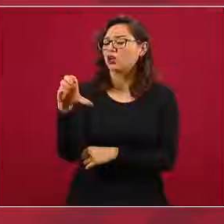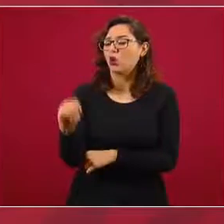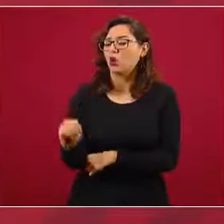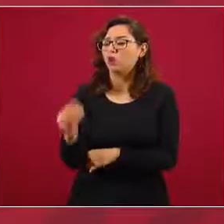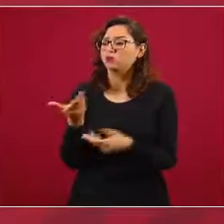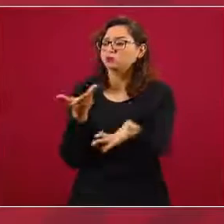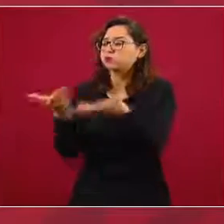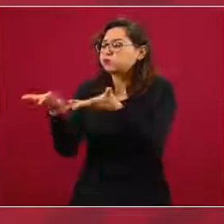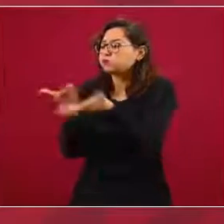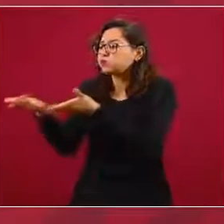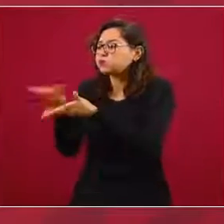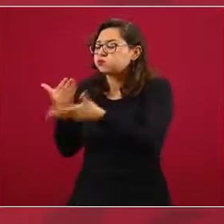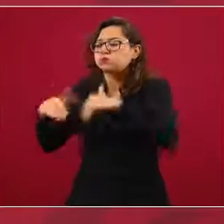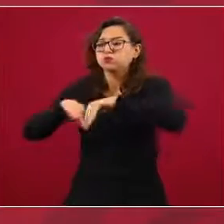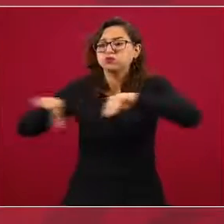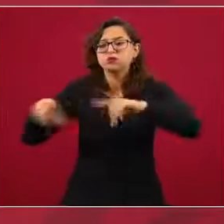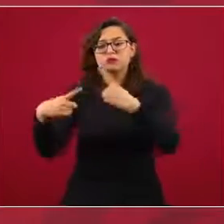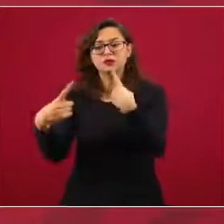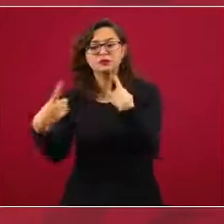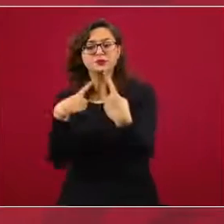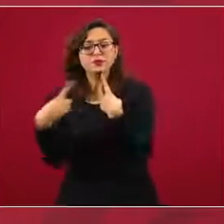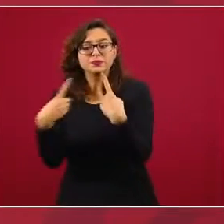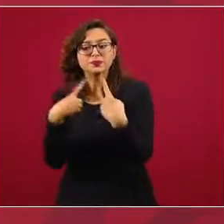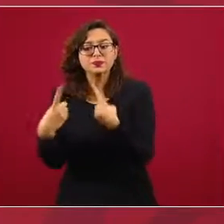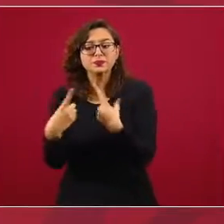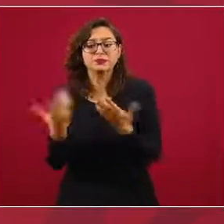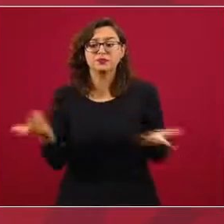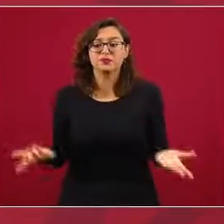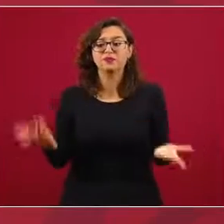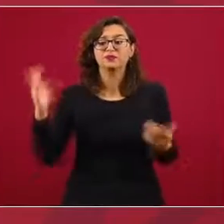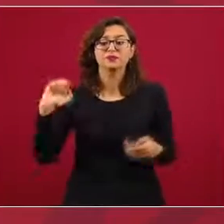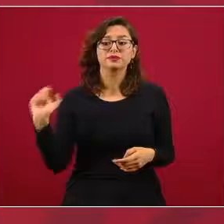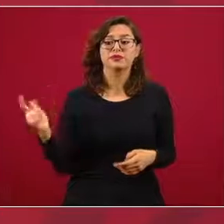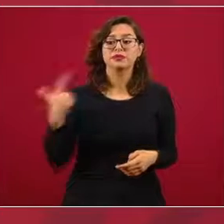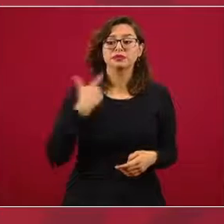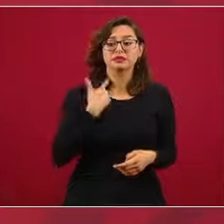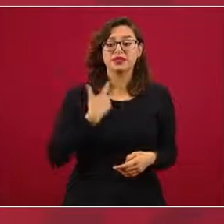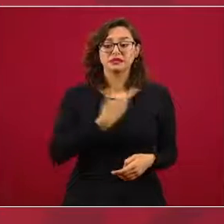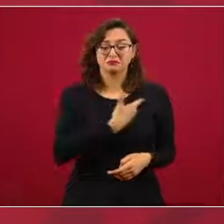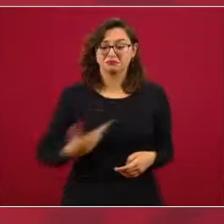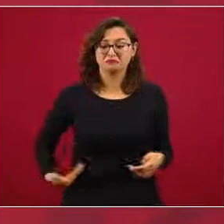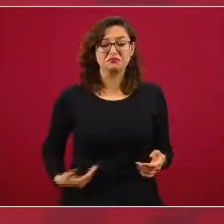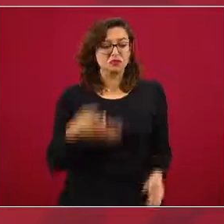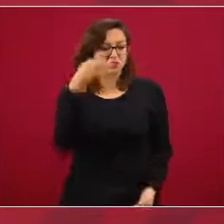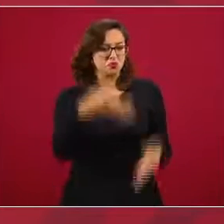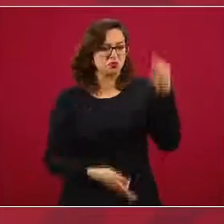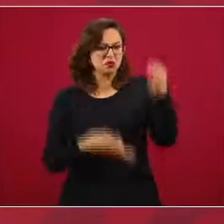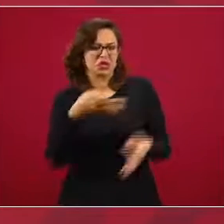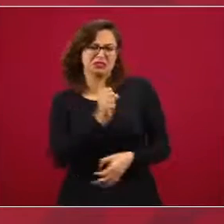haya debate, ¿por qué sí juzgar a los expresidentes, por qué no?